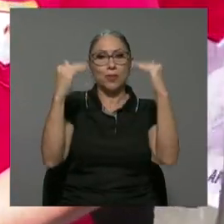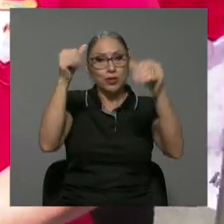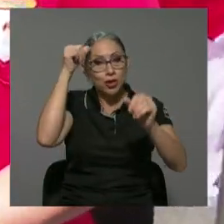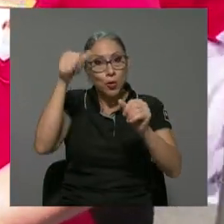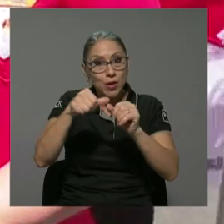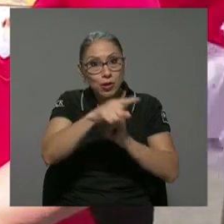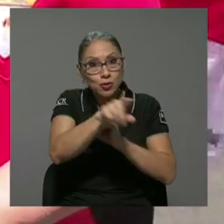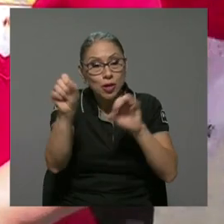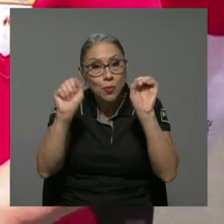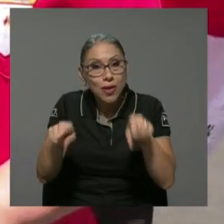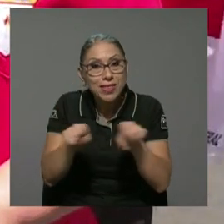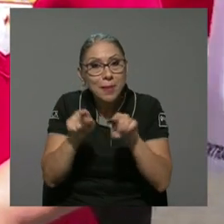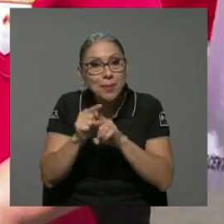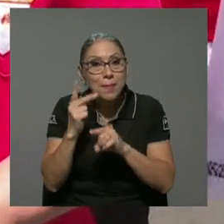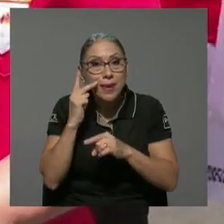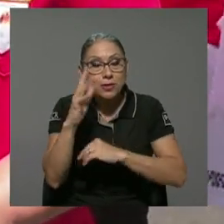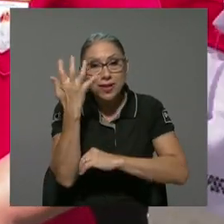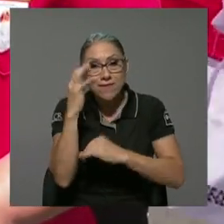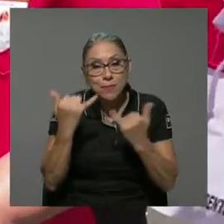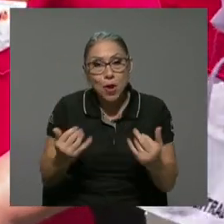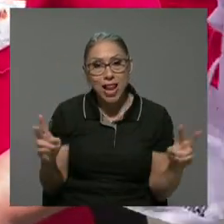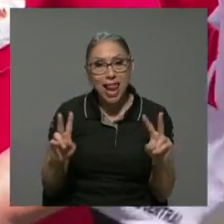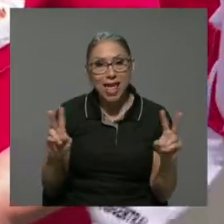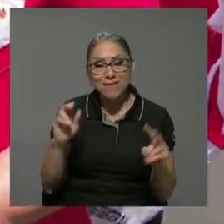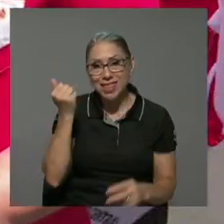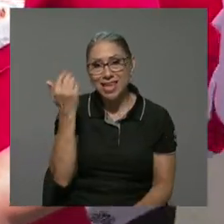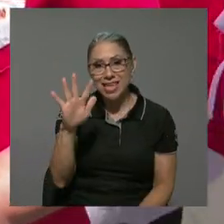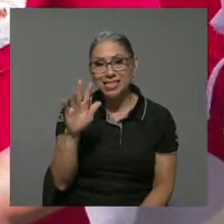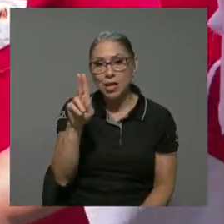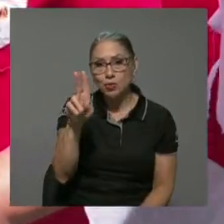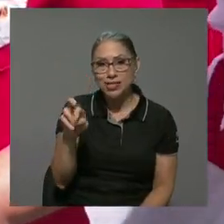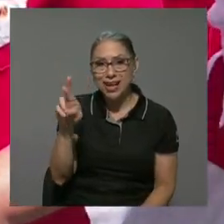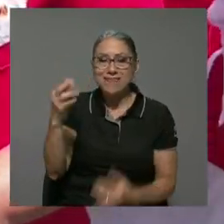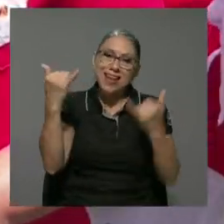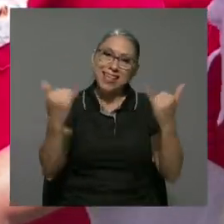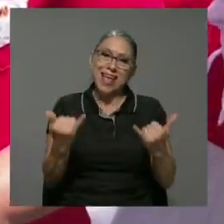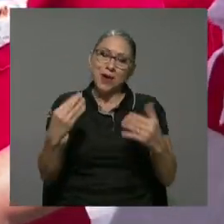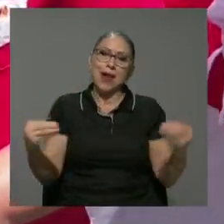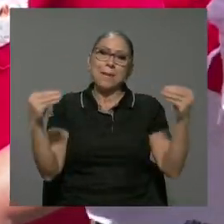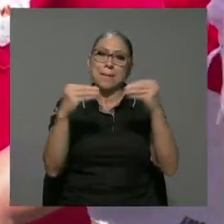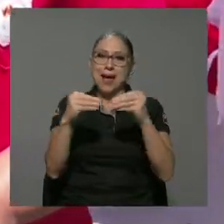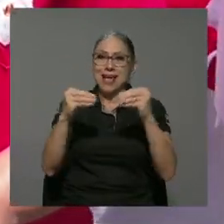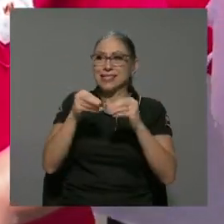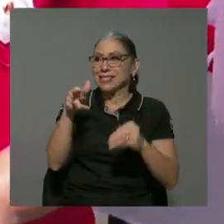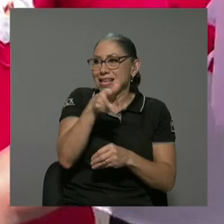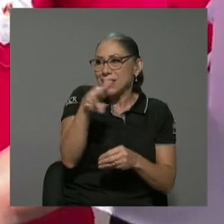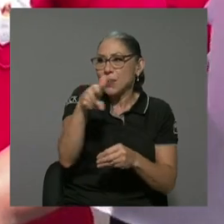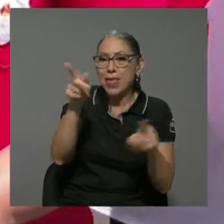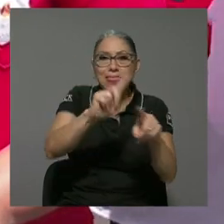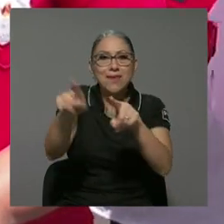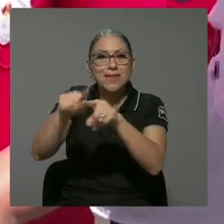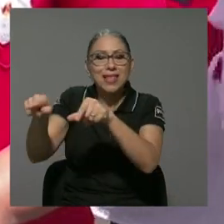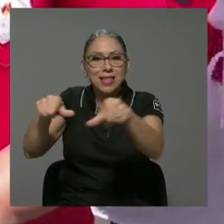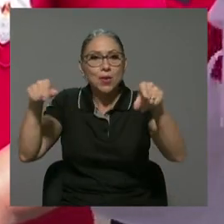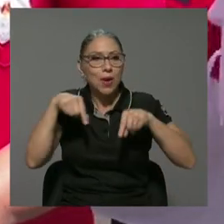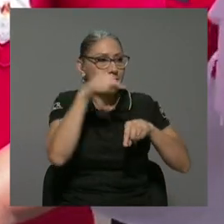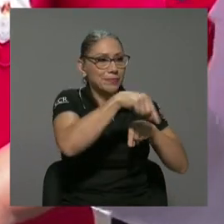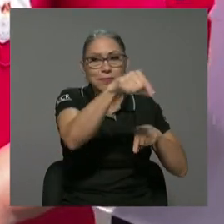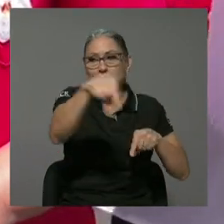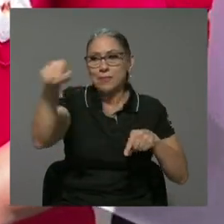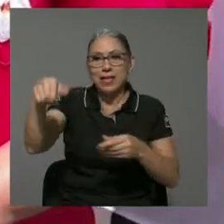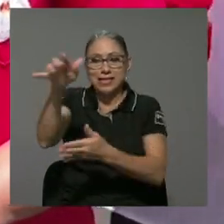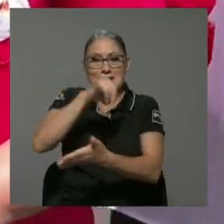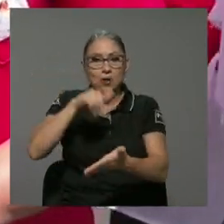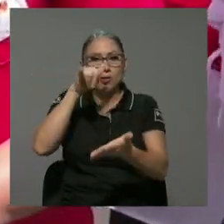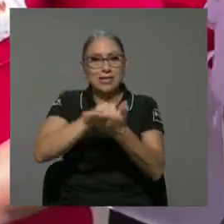nos puede acompañar también a través del Facebook Live de 15UCR. Y ahora regresamos con más de esta cobertura desde distintos puntos de San José